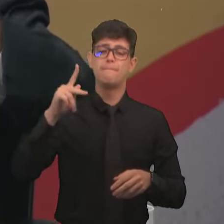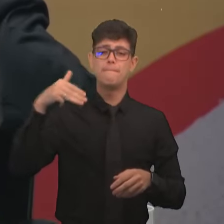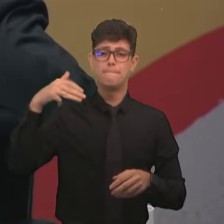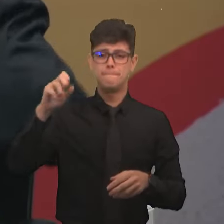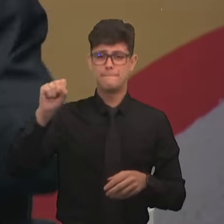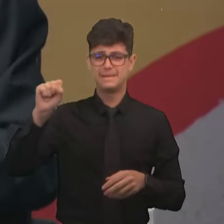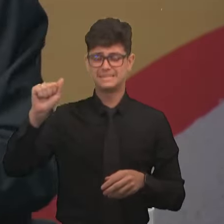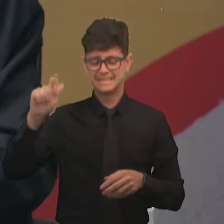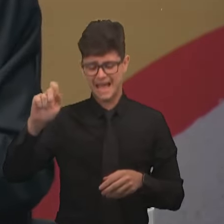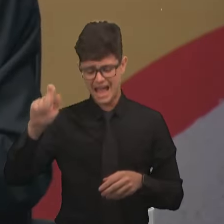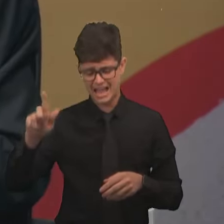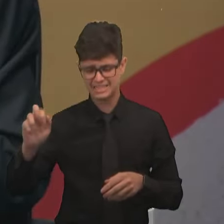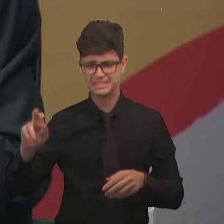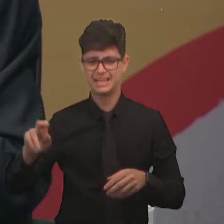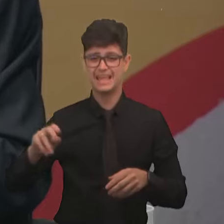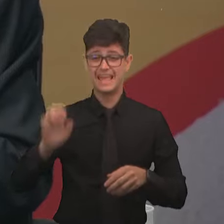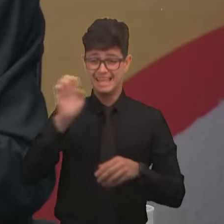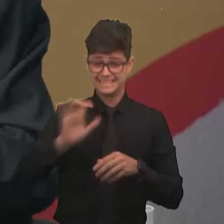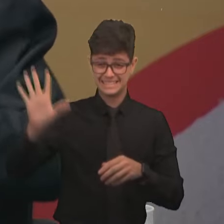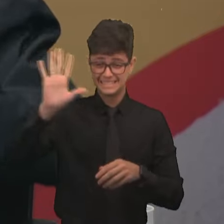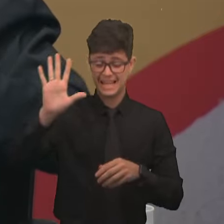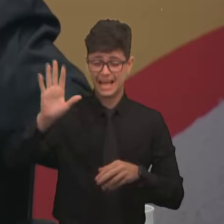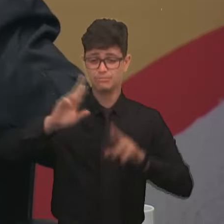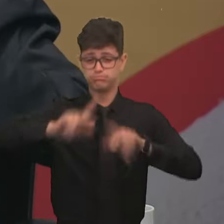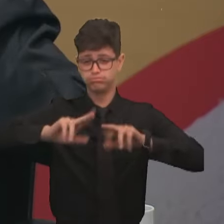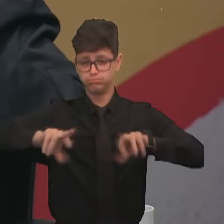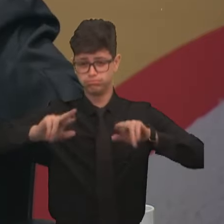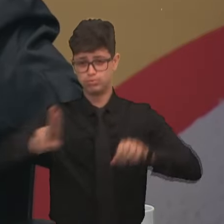otros siglas y no conversan entre sí. Es un problema grave